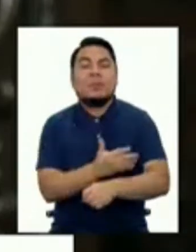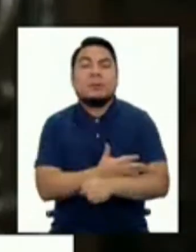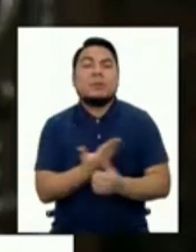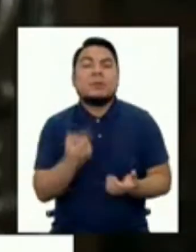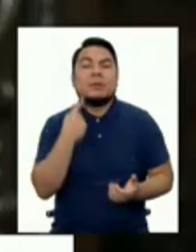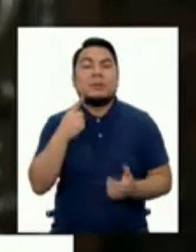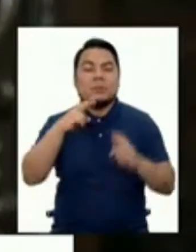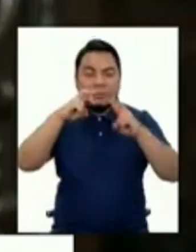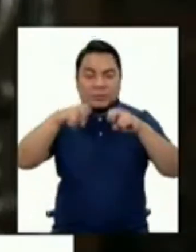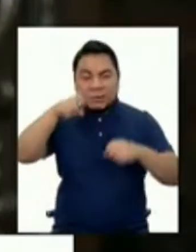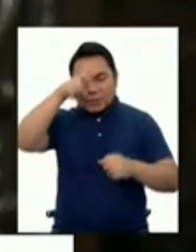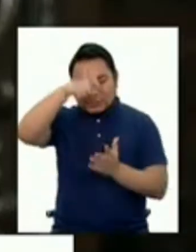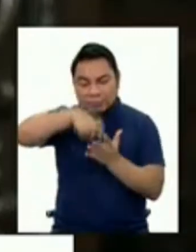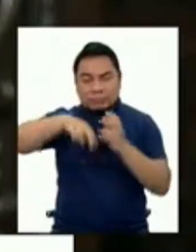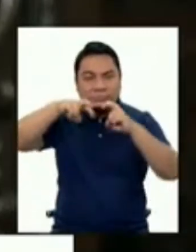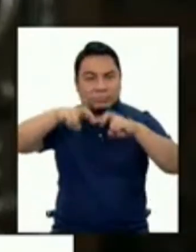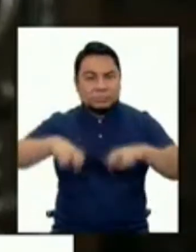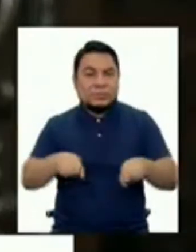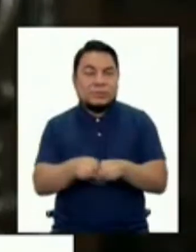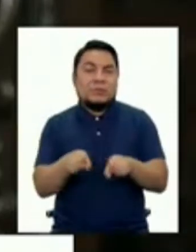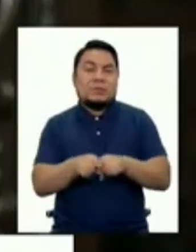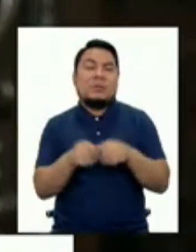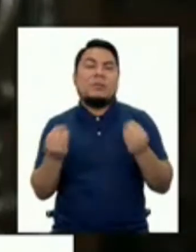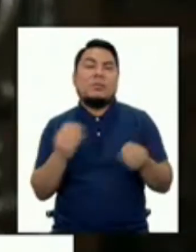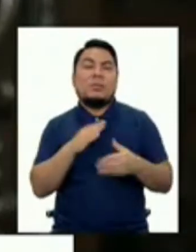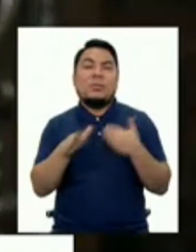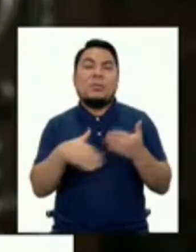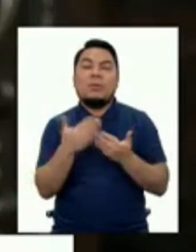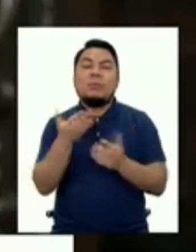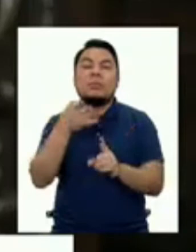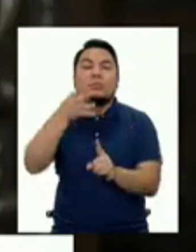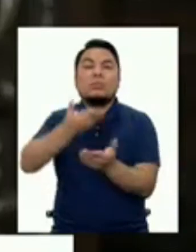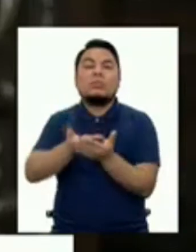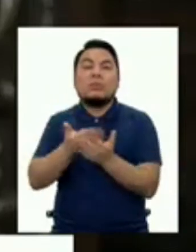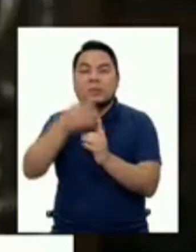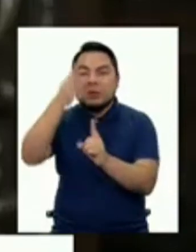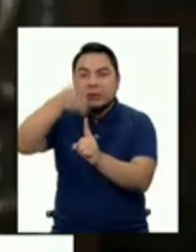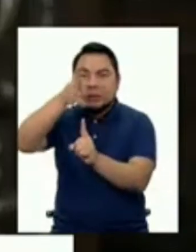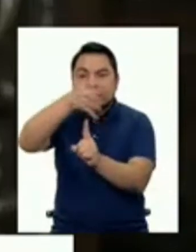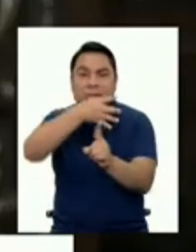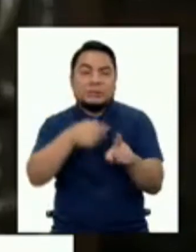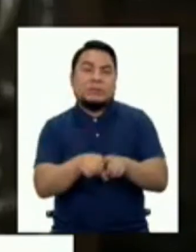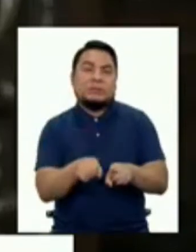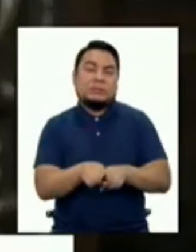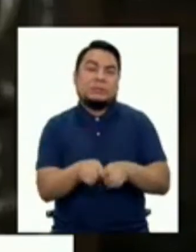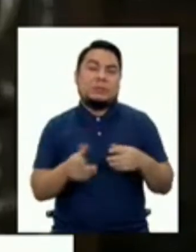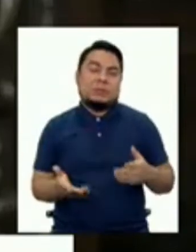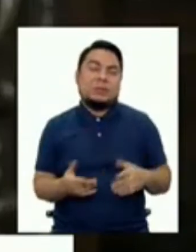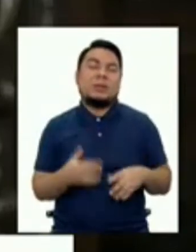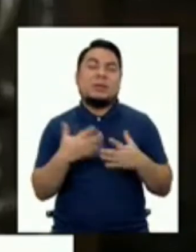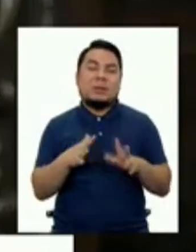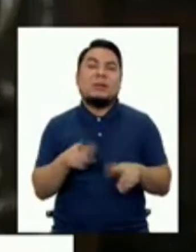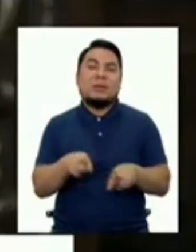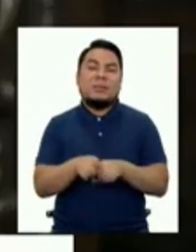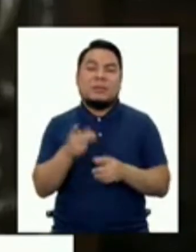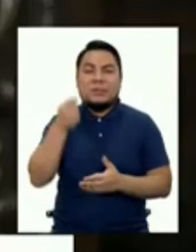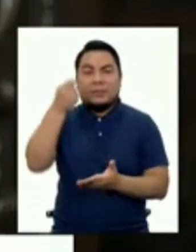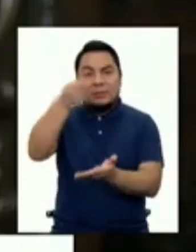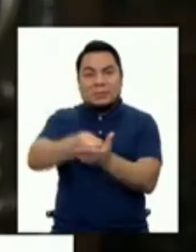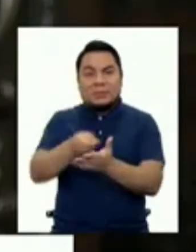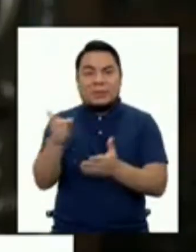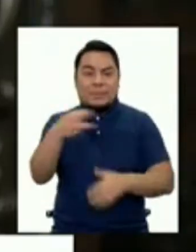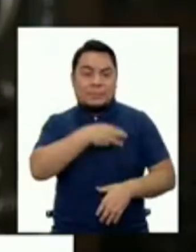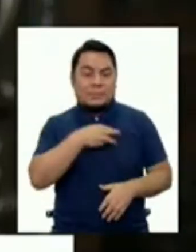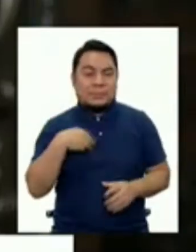de exploración minera y también en lineamientos para colecta de muestras. También hemos identificado la necesidad de financiar en el Ministerio